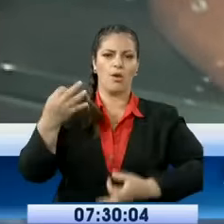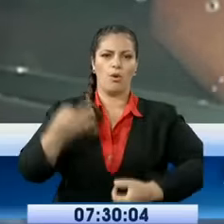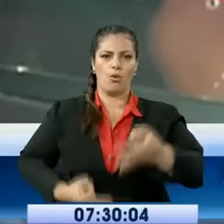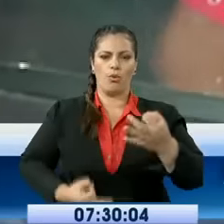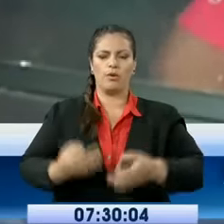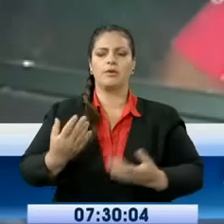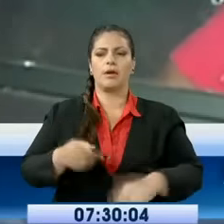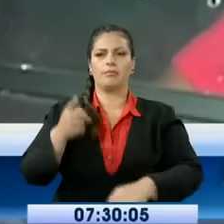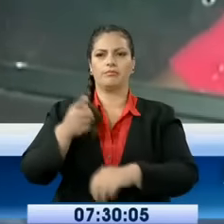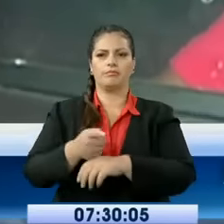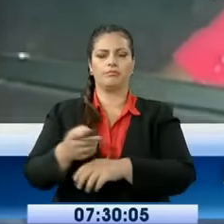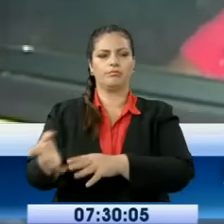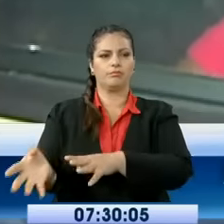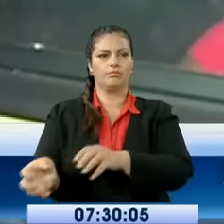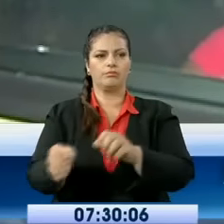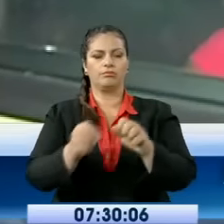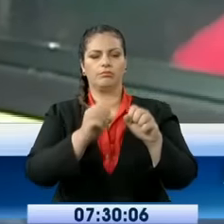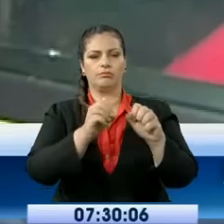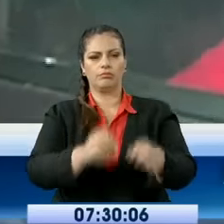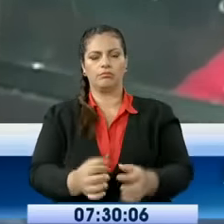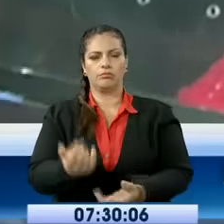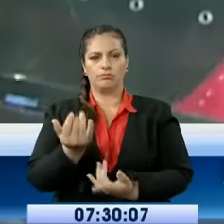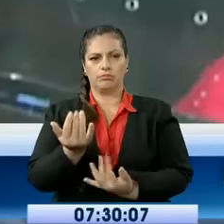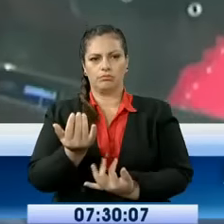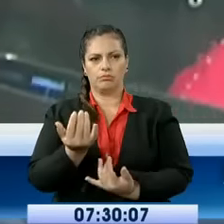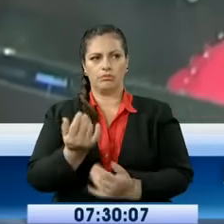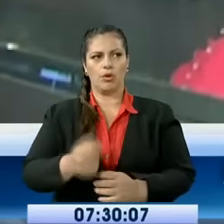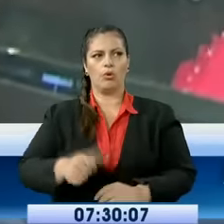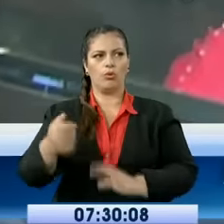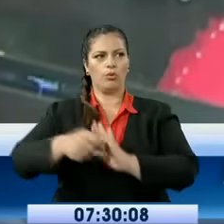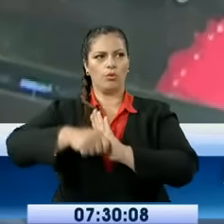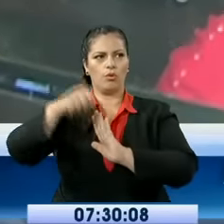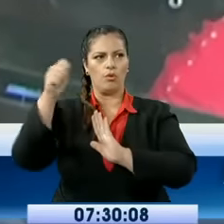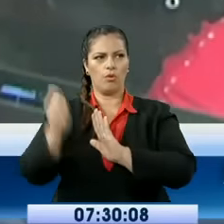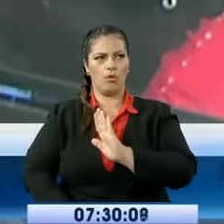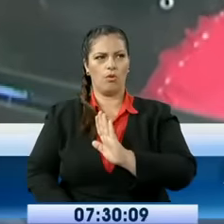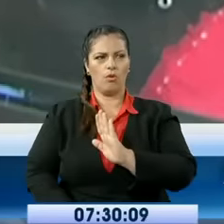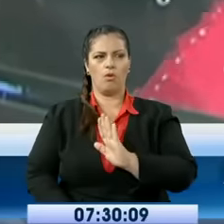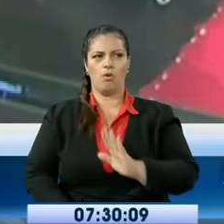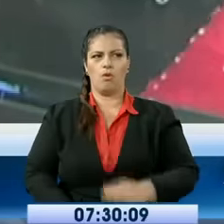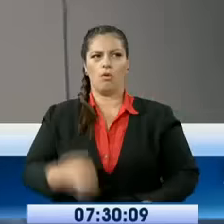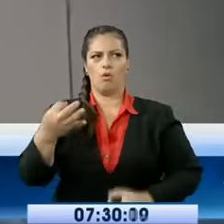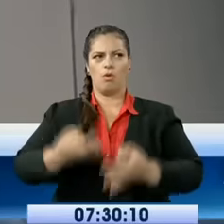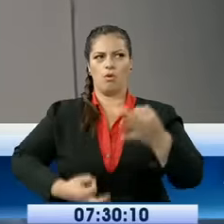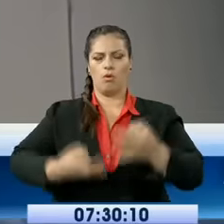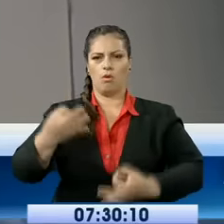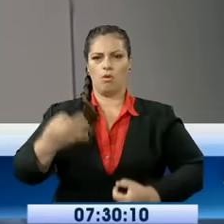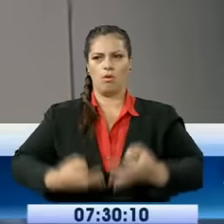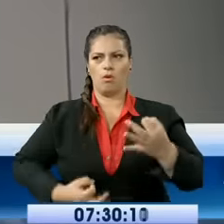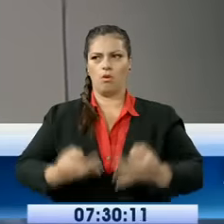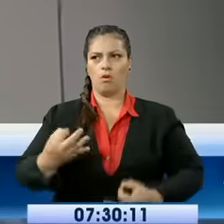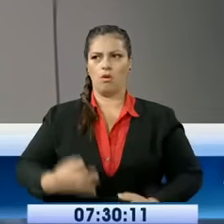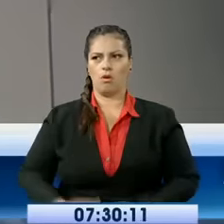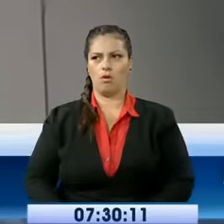puso en lista de espera para la audiencia de formulación de cargos, informó